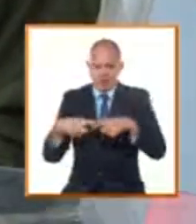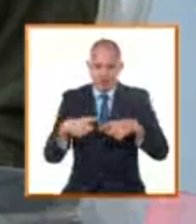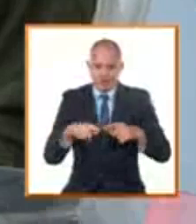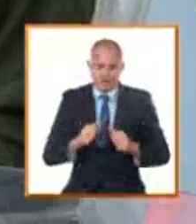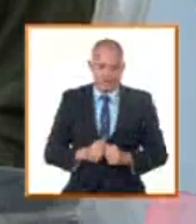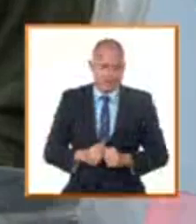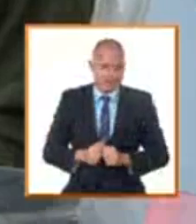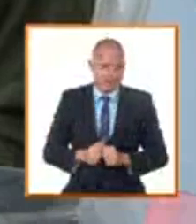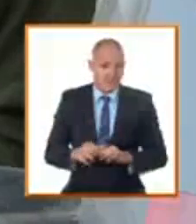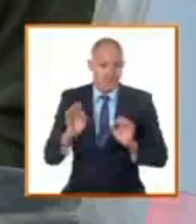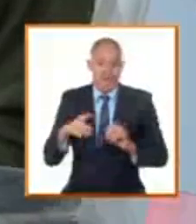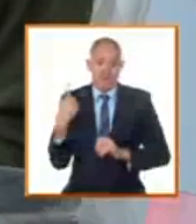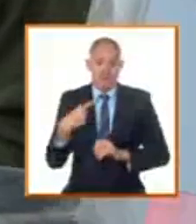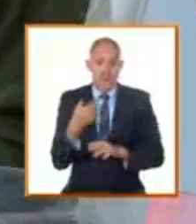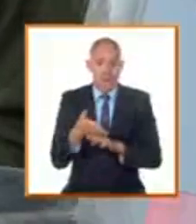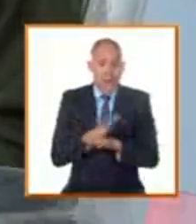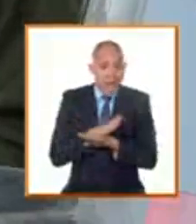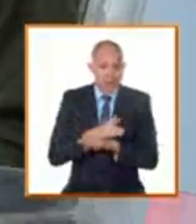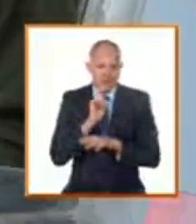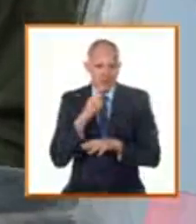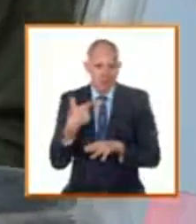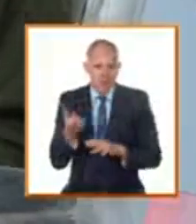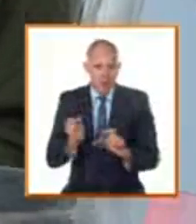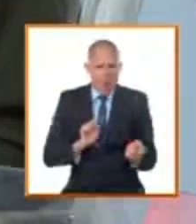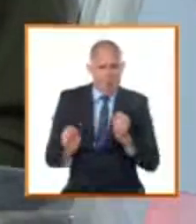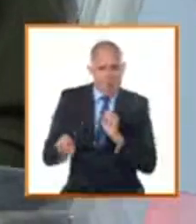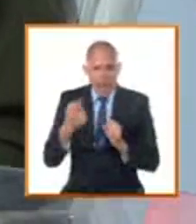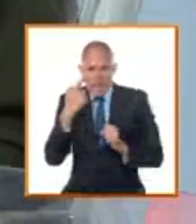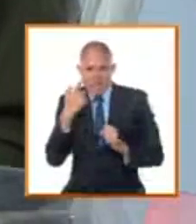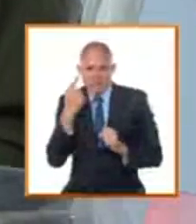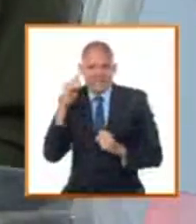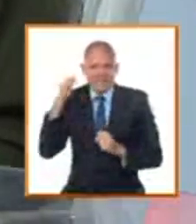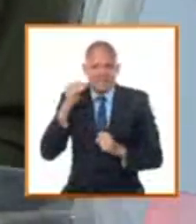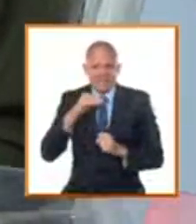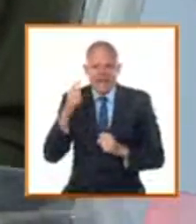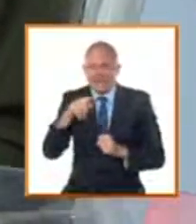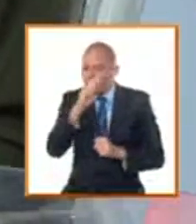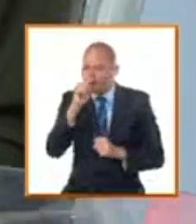acciones preventivas en determinados focos y ambientes donde se genera el consumo.